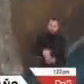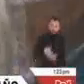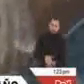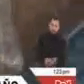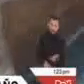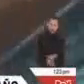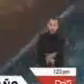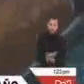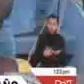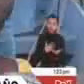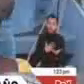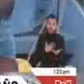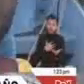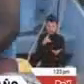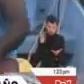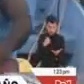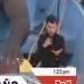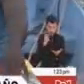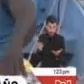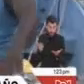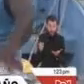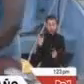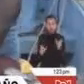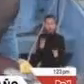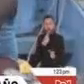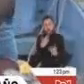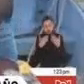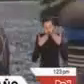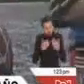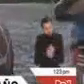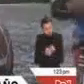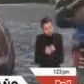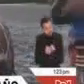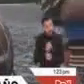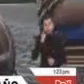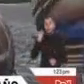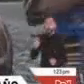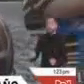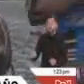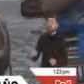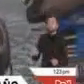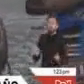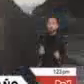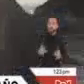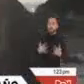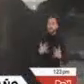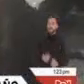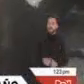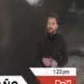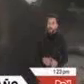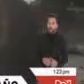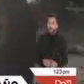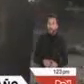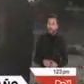si ustedes ya se habrán dado cuenta, pero la bondad y la gentileza de esta comunidad no la había sentido en otra parte. Tal vez será por vivir casi que alejados de todo,